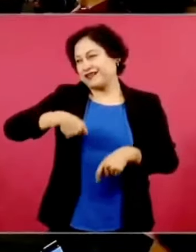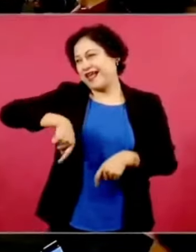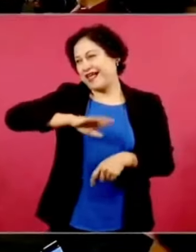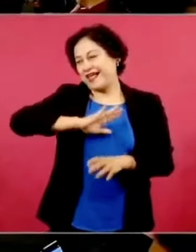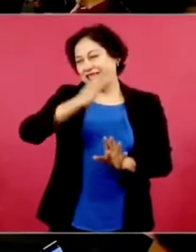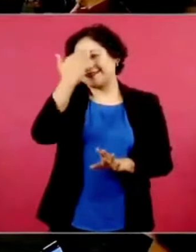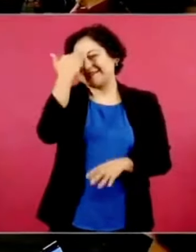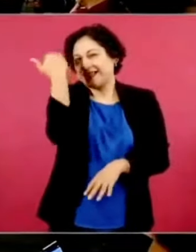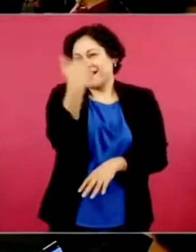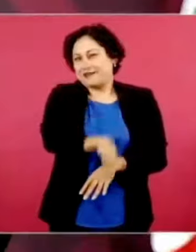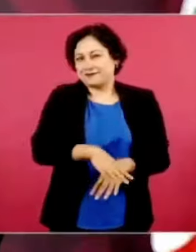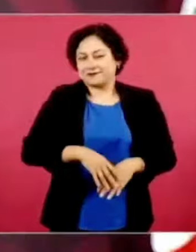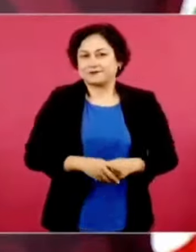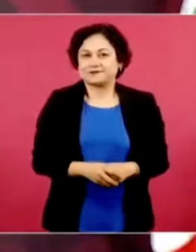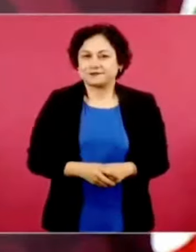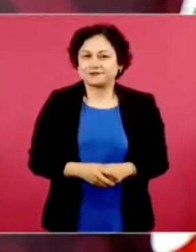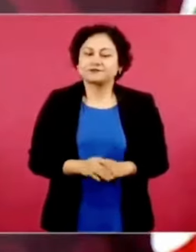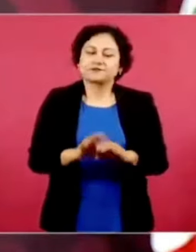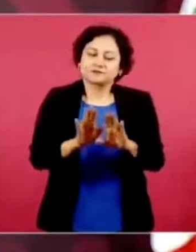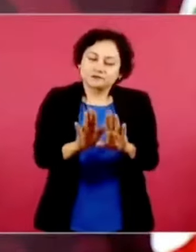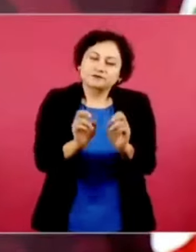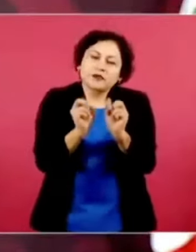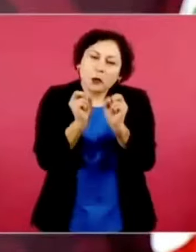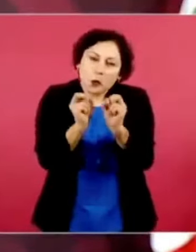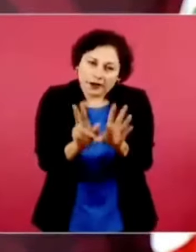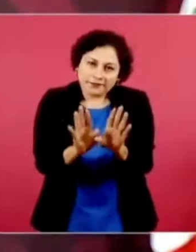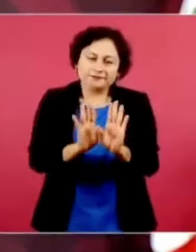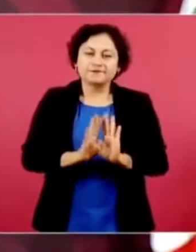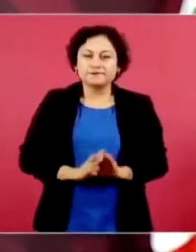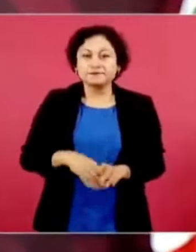Eso ya se sabe. Pero el Universal,